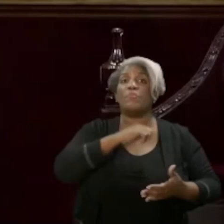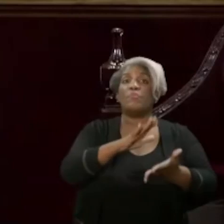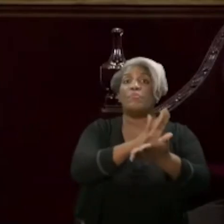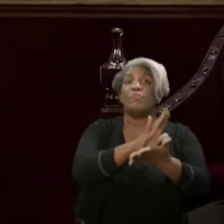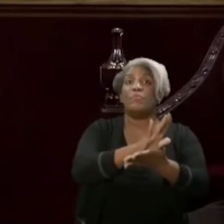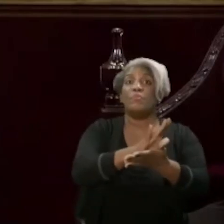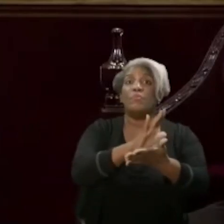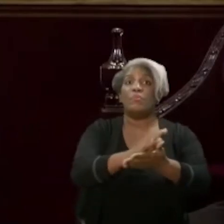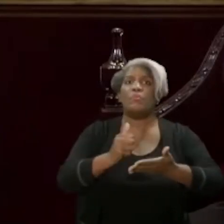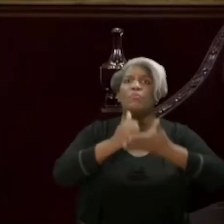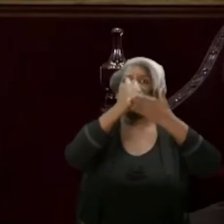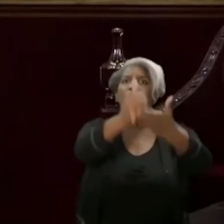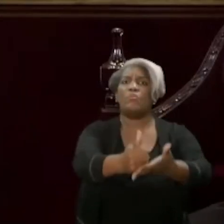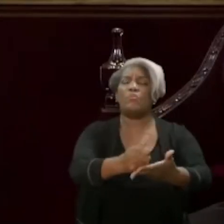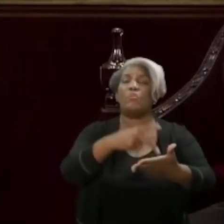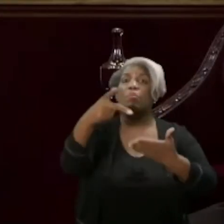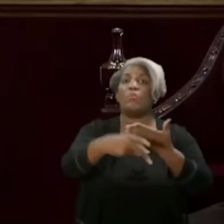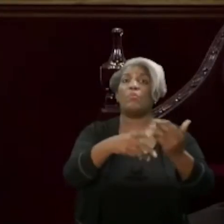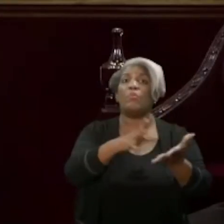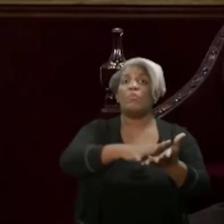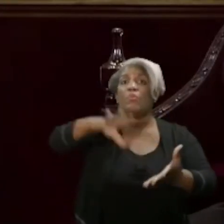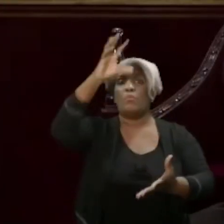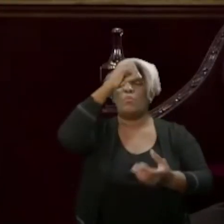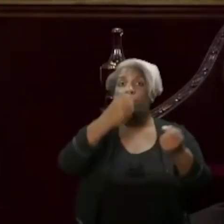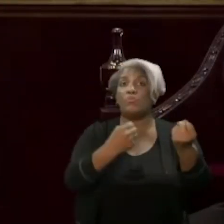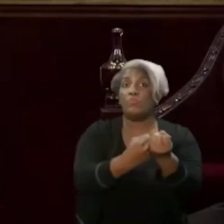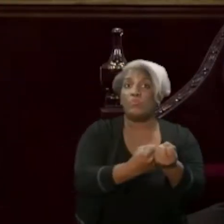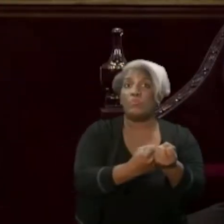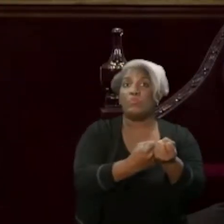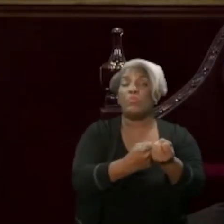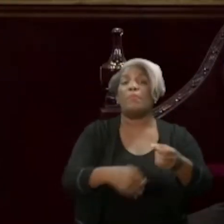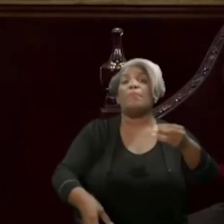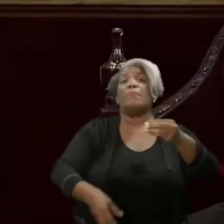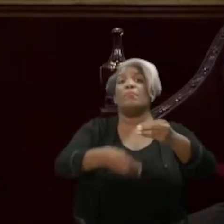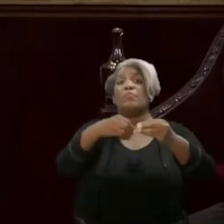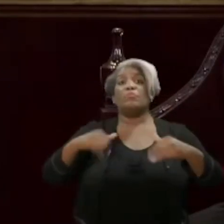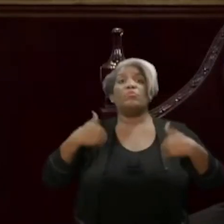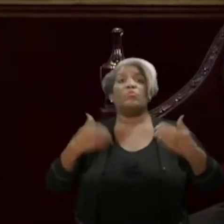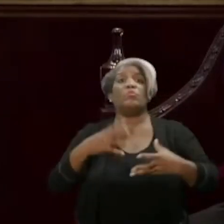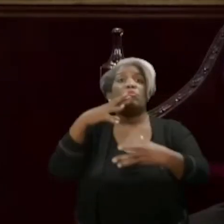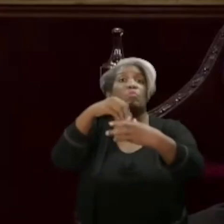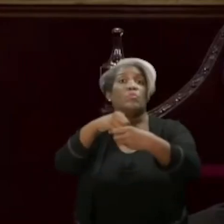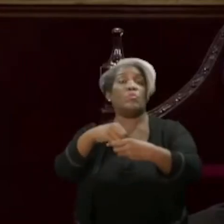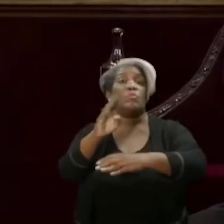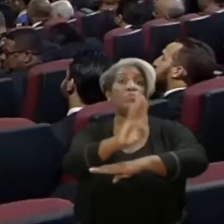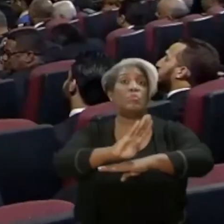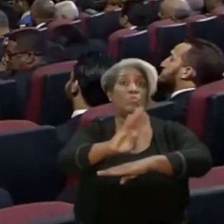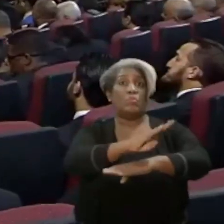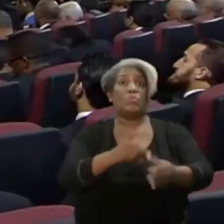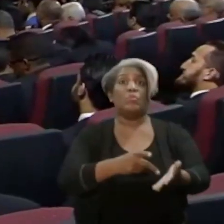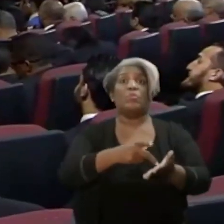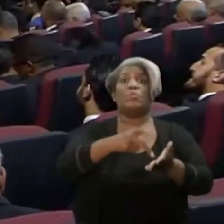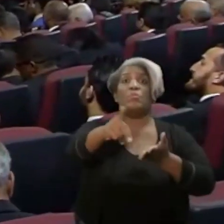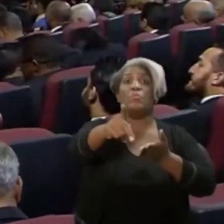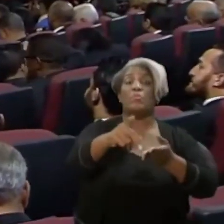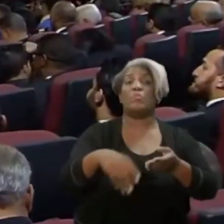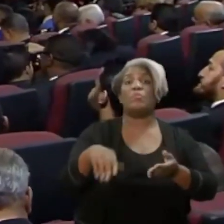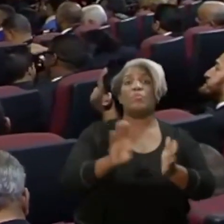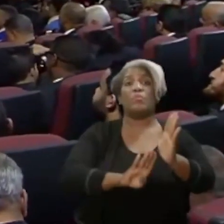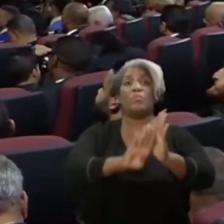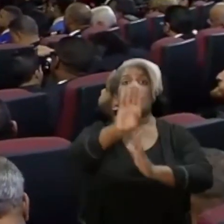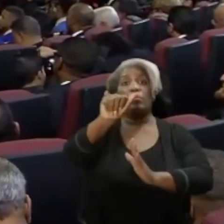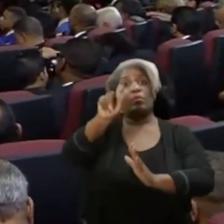el bono Aprende, y 146,900 familias con jóvenes en el nivel secundario recibieron el bono Avanza. El bono